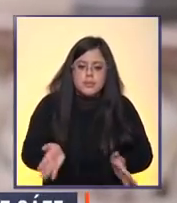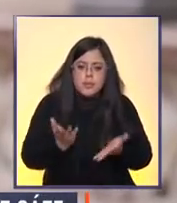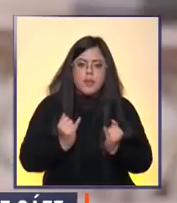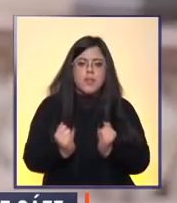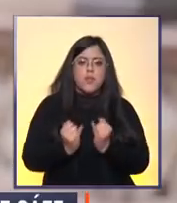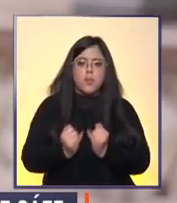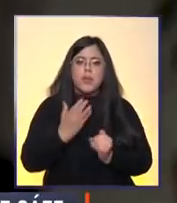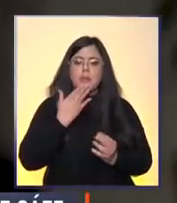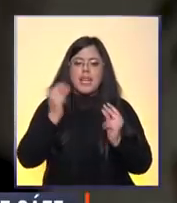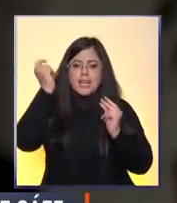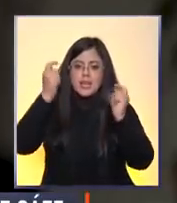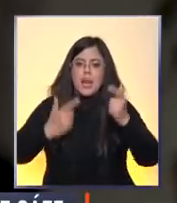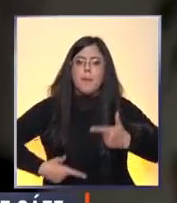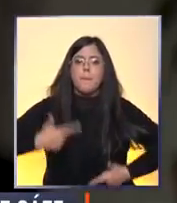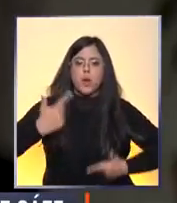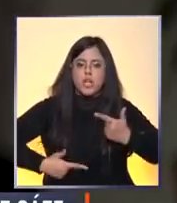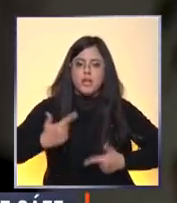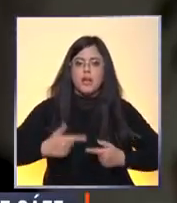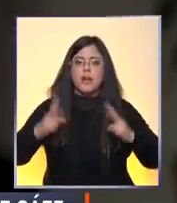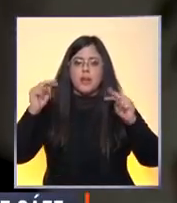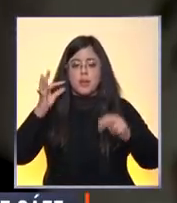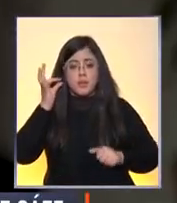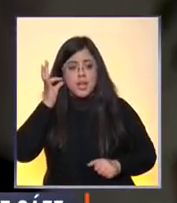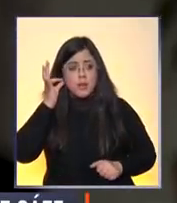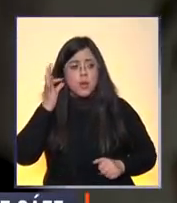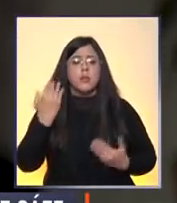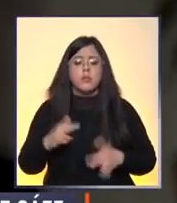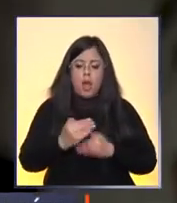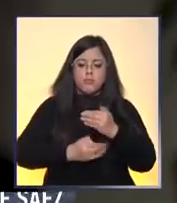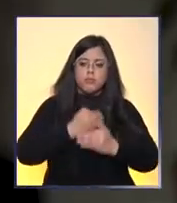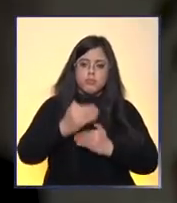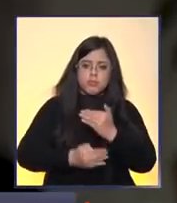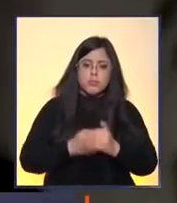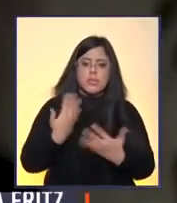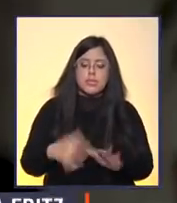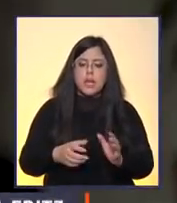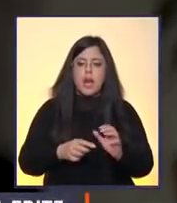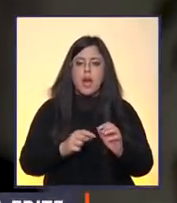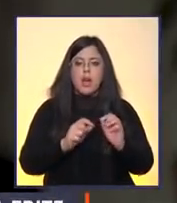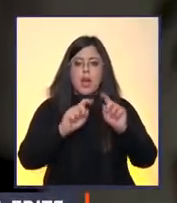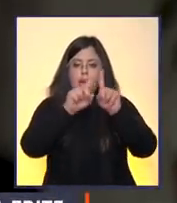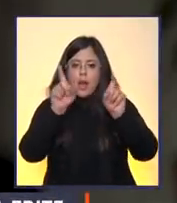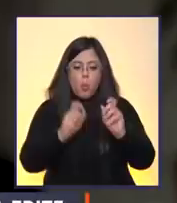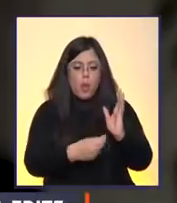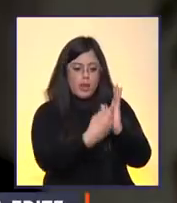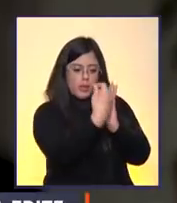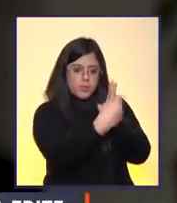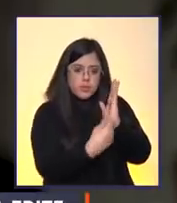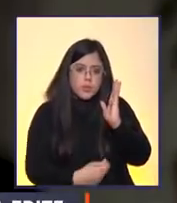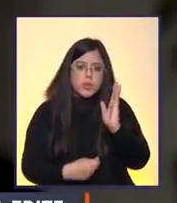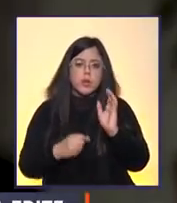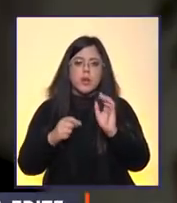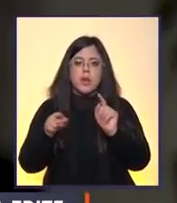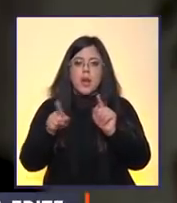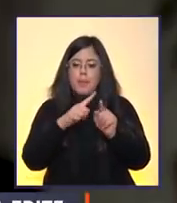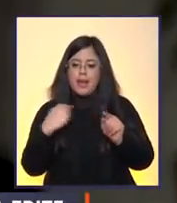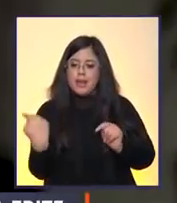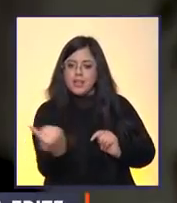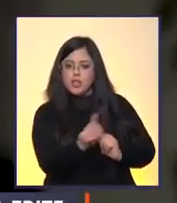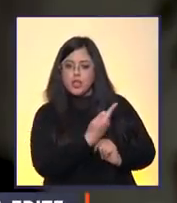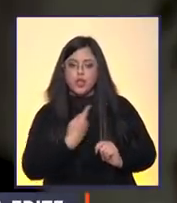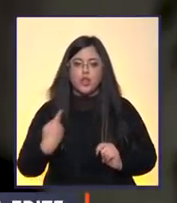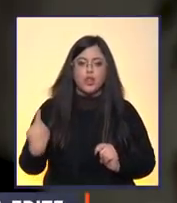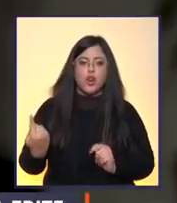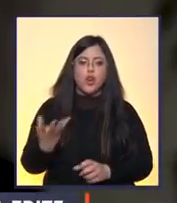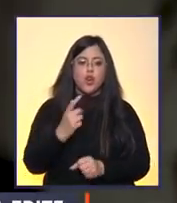en materia de género. Han avanzado datos, se ha hecho mucha encuesta para el tema del clima laboral, pero yo igual